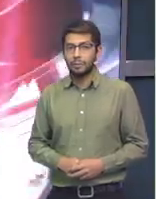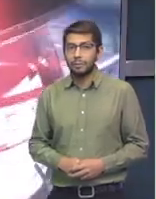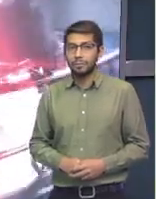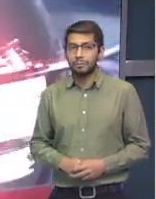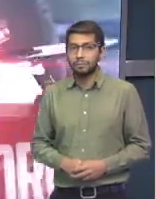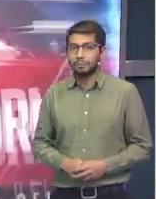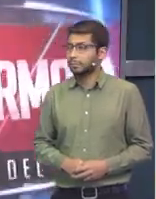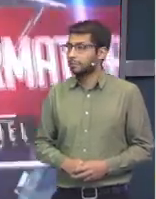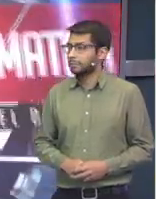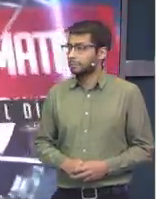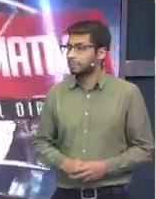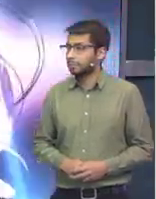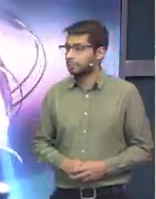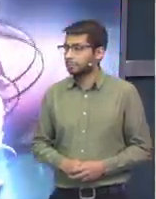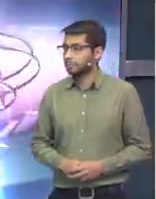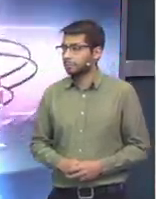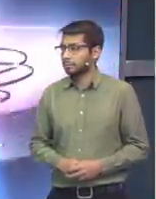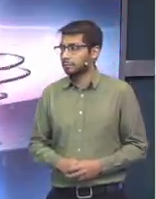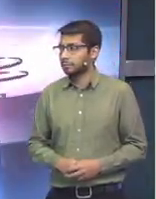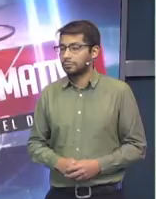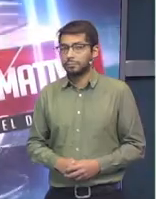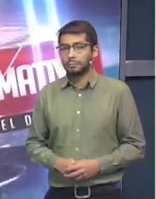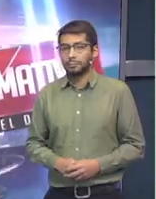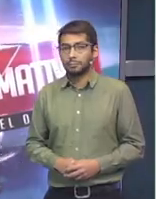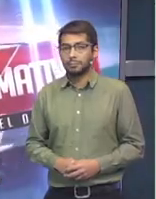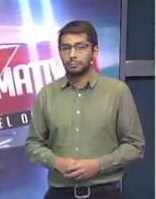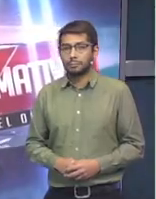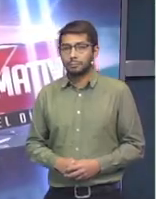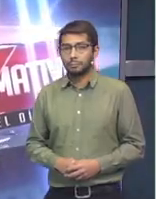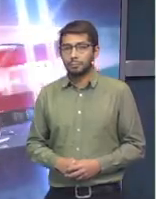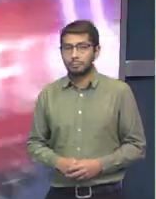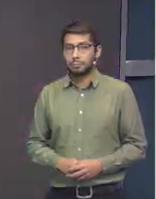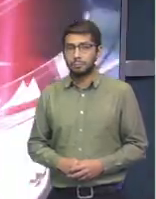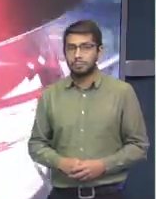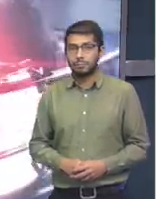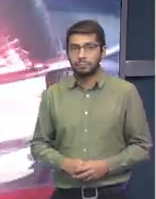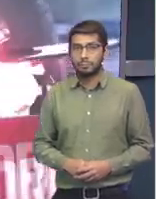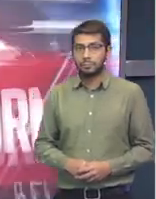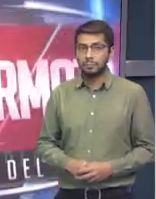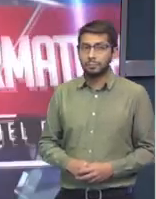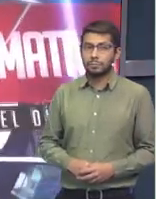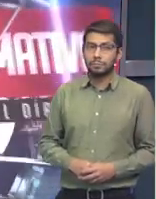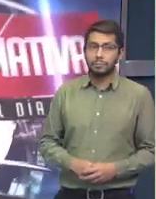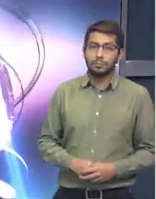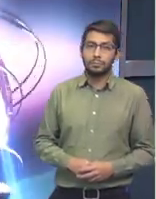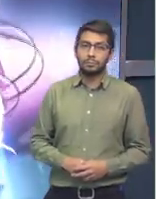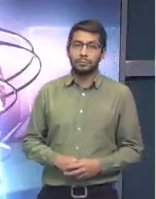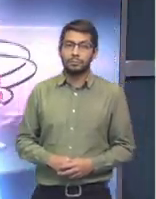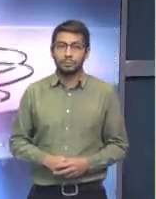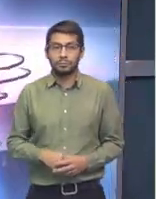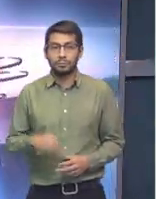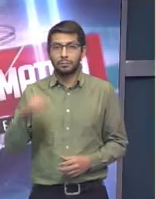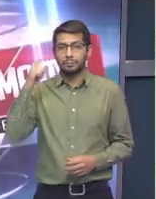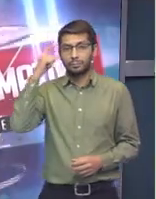se está vacunando con el segundo componente de Sputnik, doctor? Sí, se ha comenzado con los mayores de 80 años a aplicar la segunda